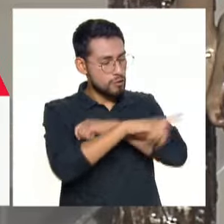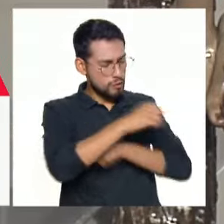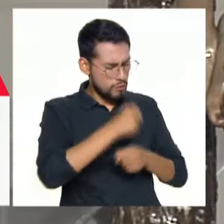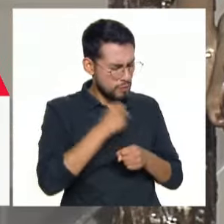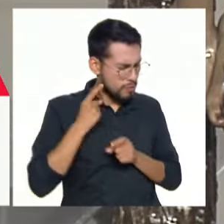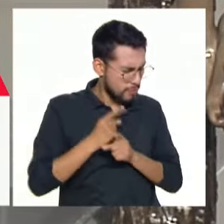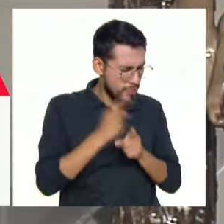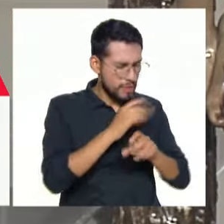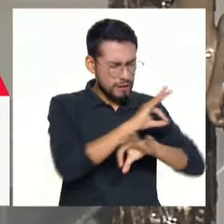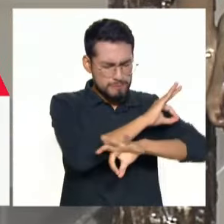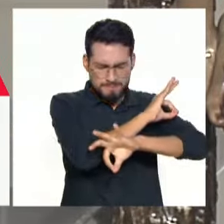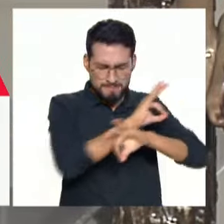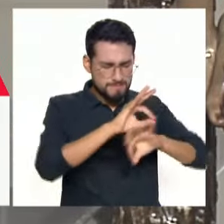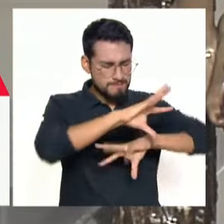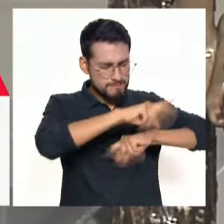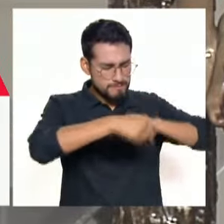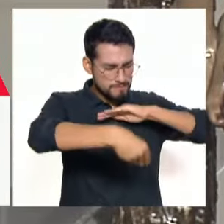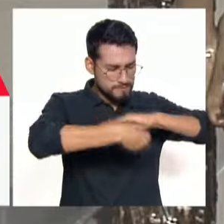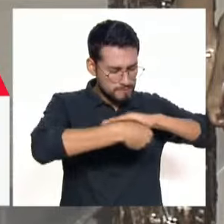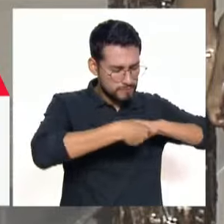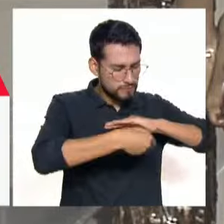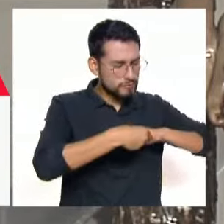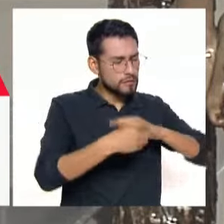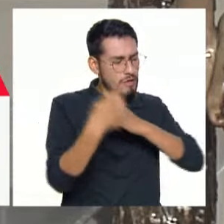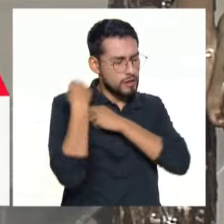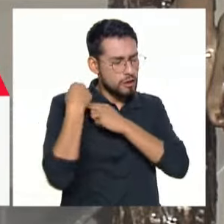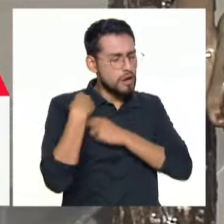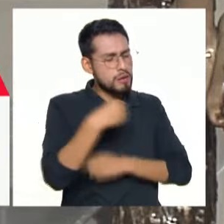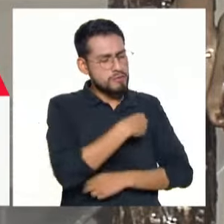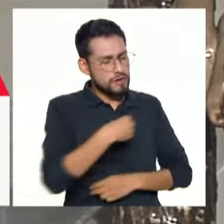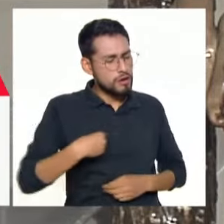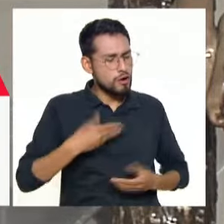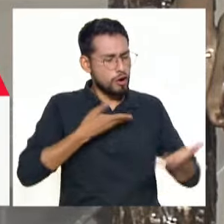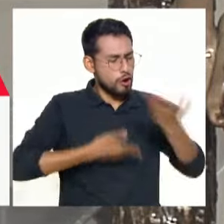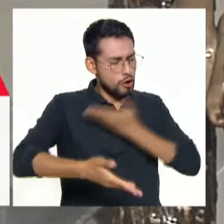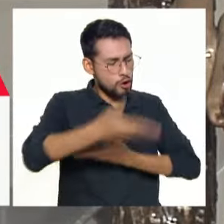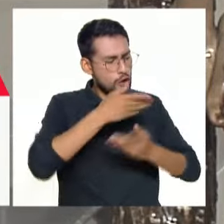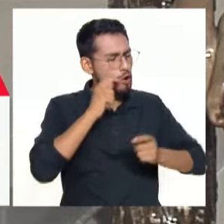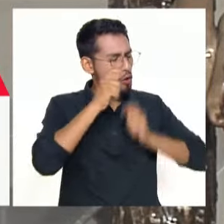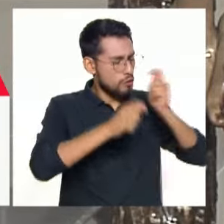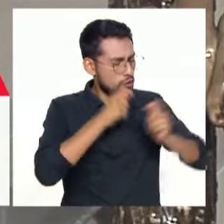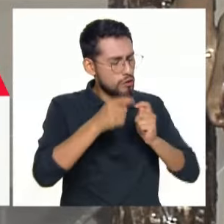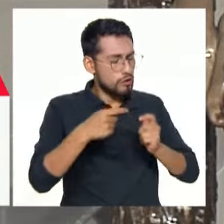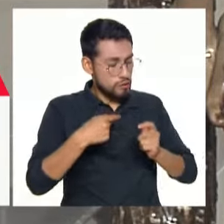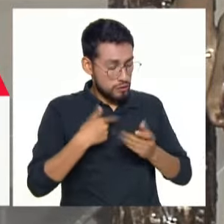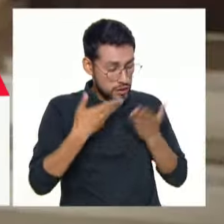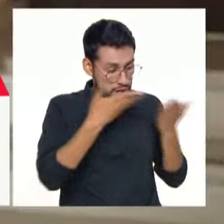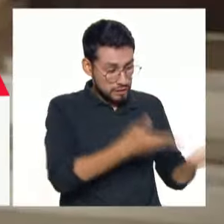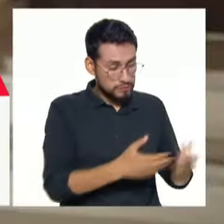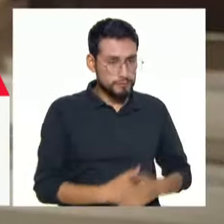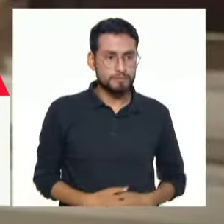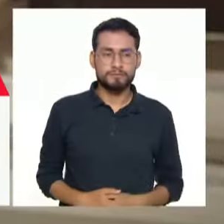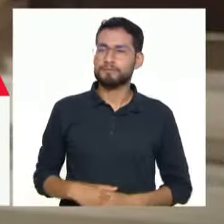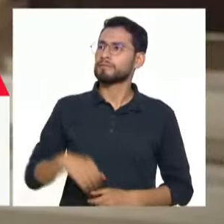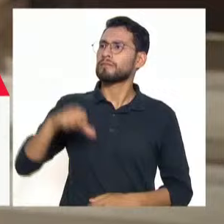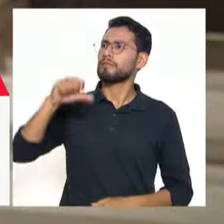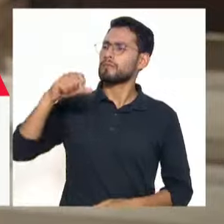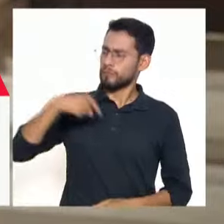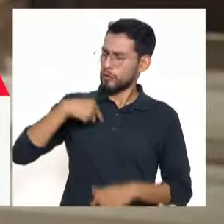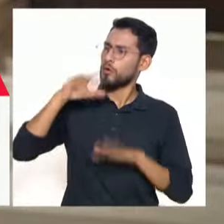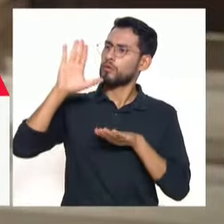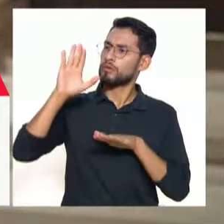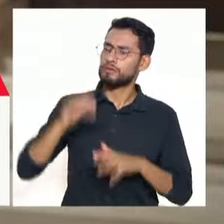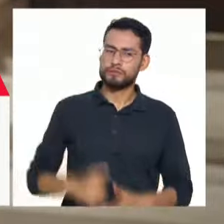fielmente, sin cometer actos de corrupción, el cargo de ministro de Comercio Exterior y Turismo que le confío? Lo